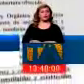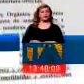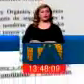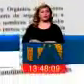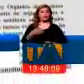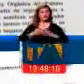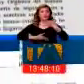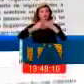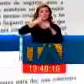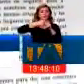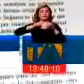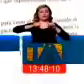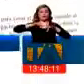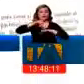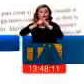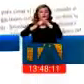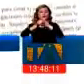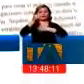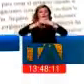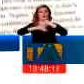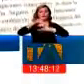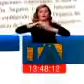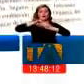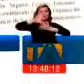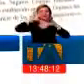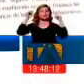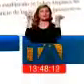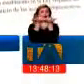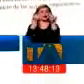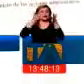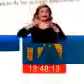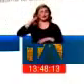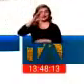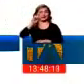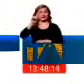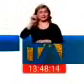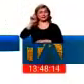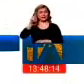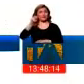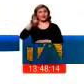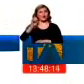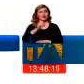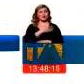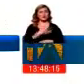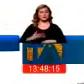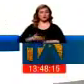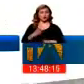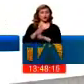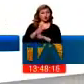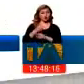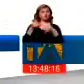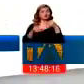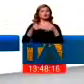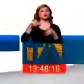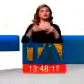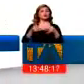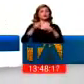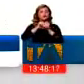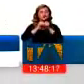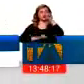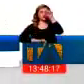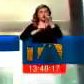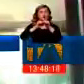Este oficio de septiembre de este año, enviado por la asambleísta Joana Cedeño a la presidenta del Consejo de la Judicatura, revela varias de las